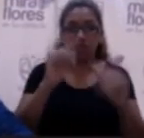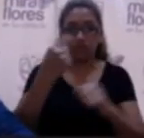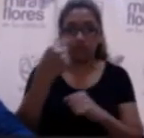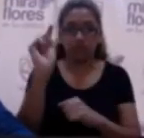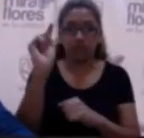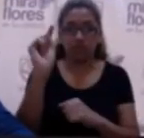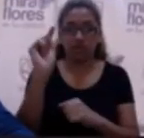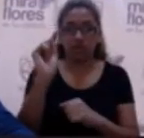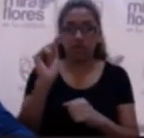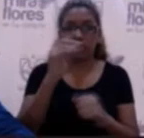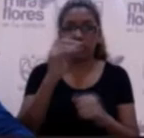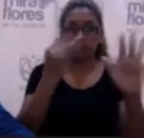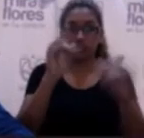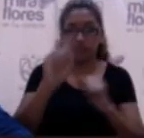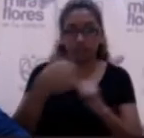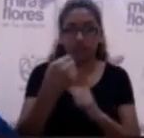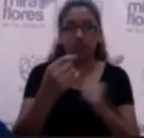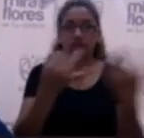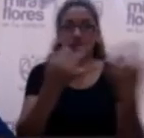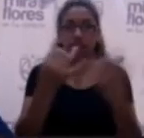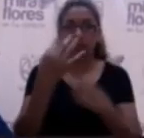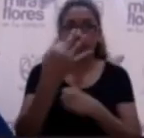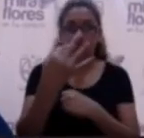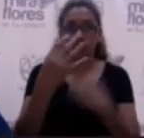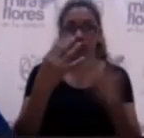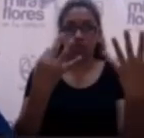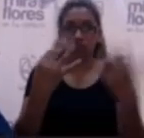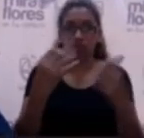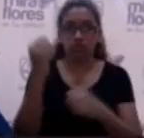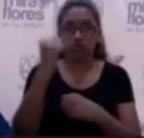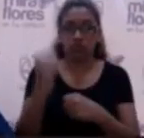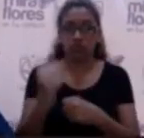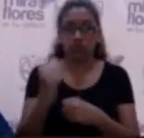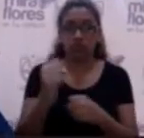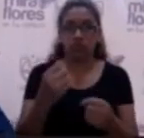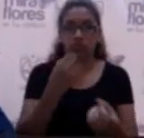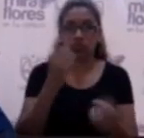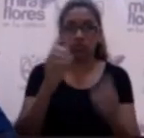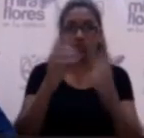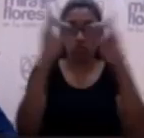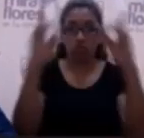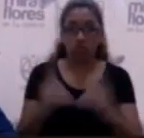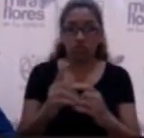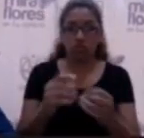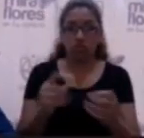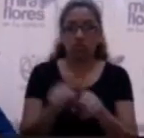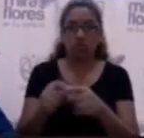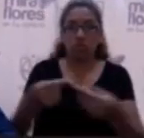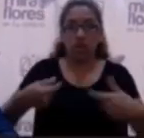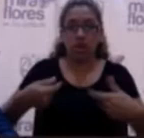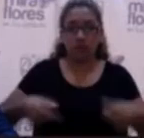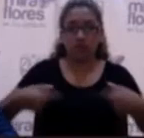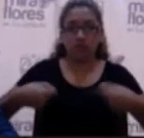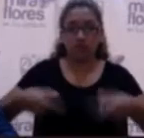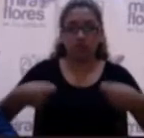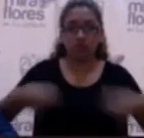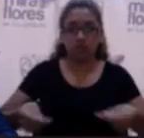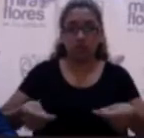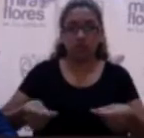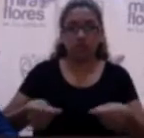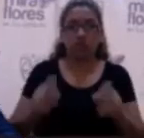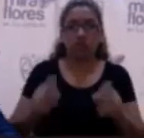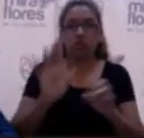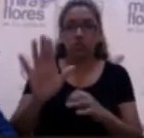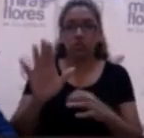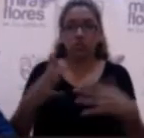del menor Tiago Alonso Orellano Hurtado hasta por el monto de 7.385 soles con cargo